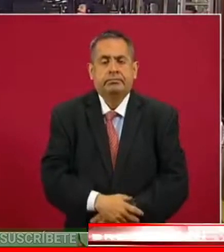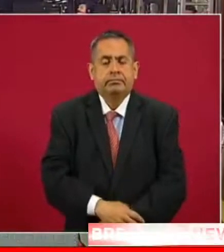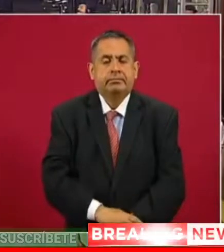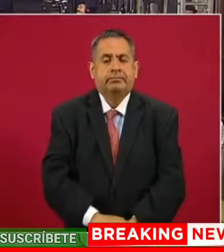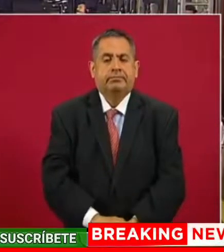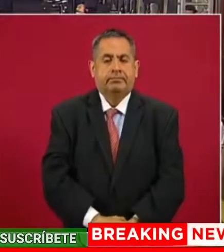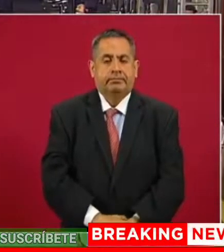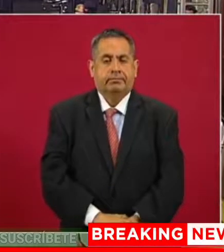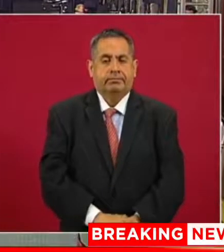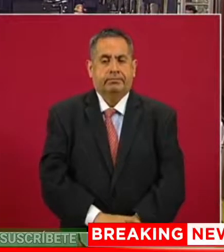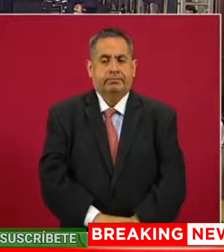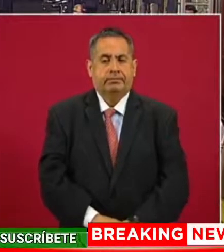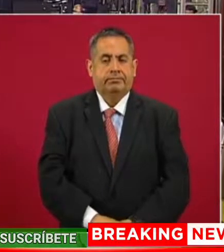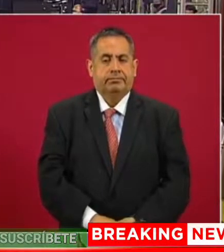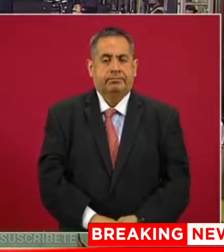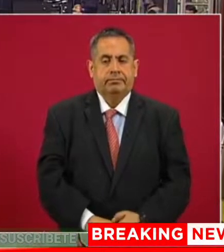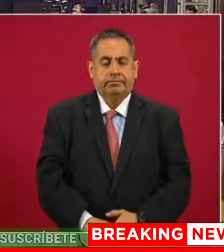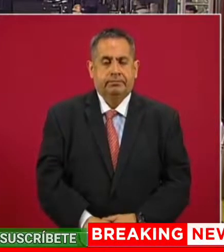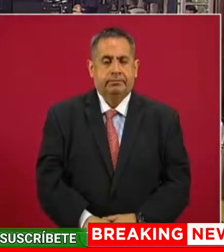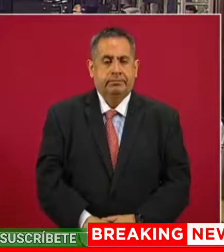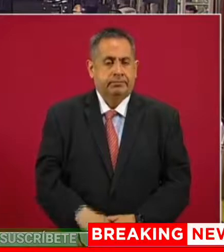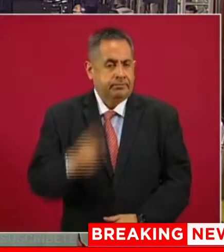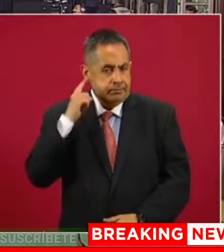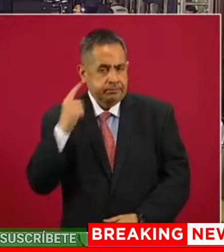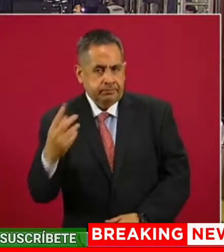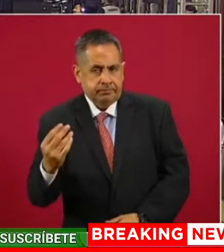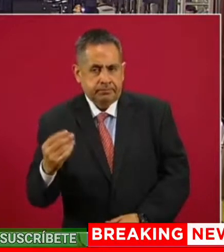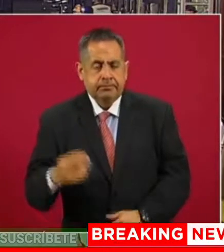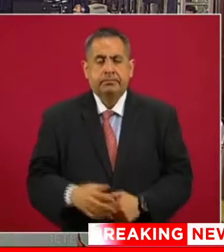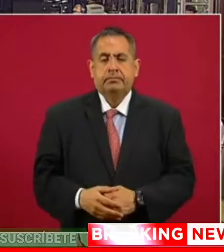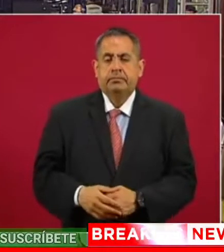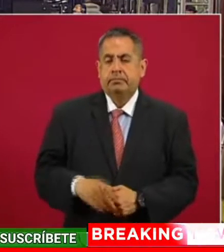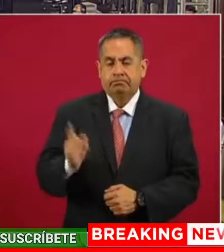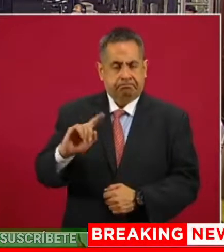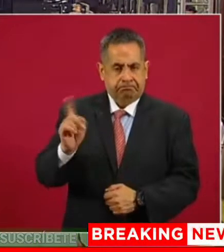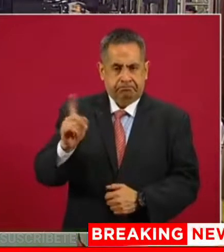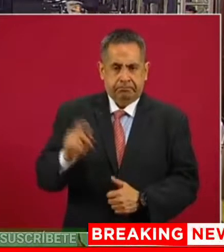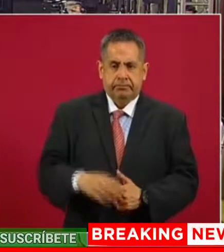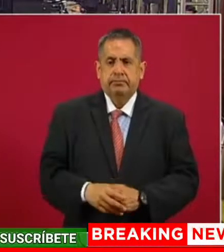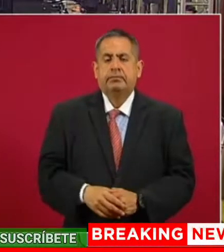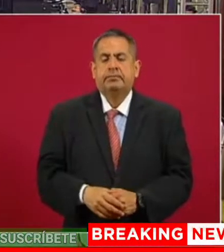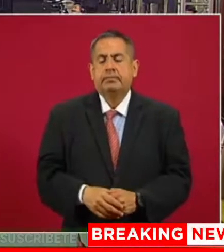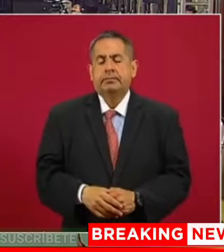De las mesas de seguridad, ¿no también se politiza más? No, porque